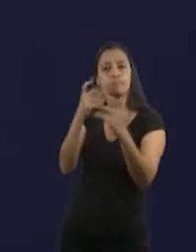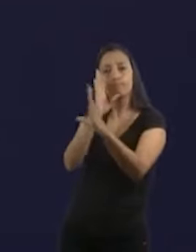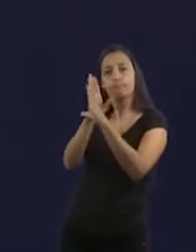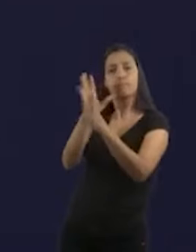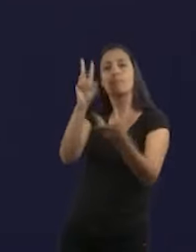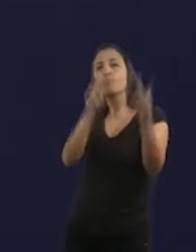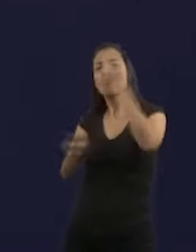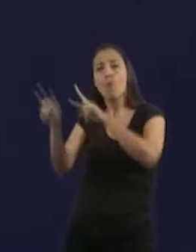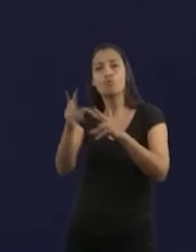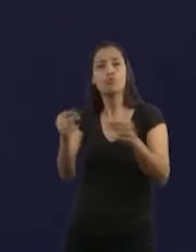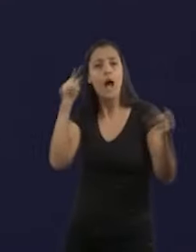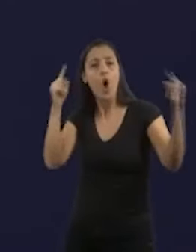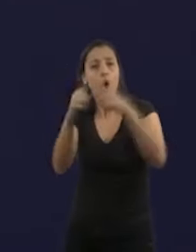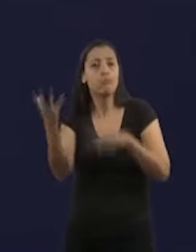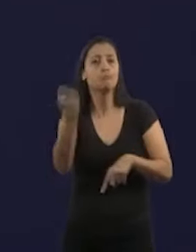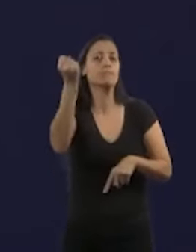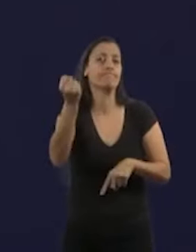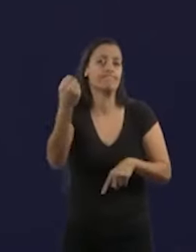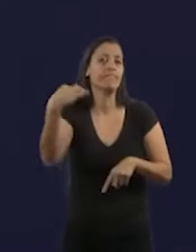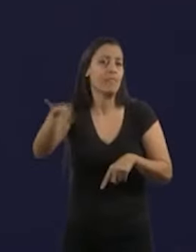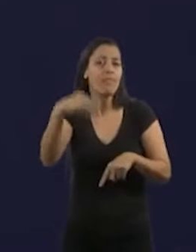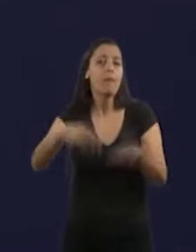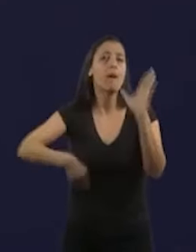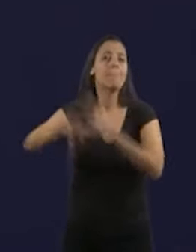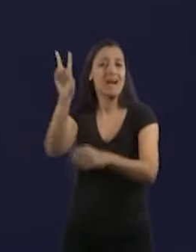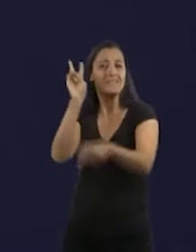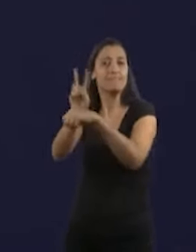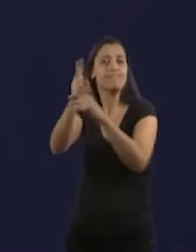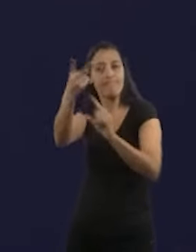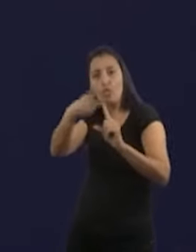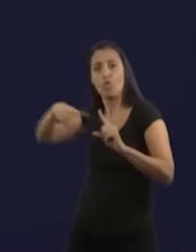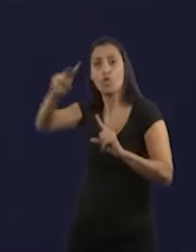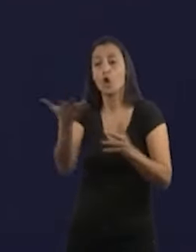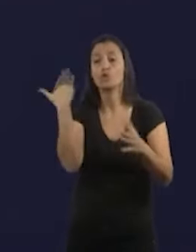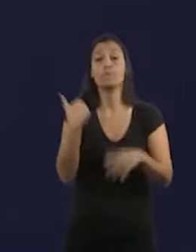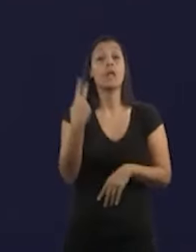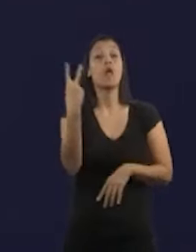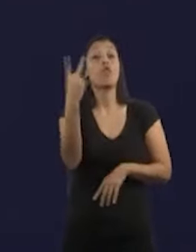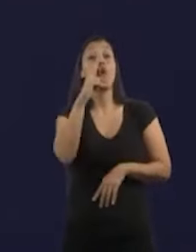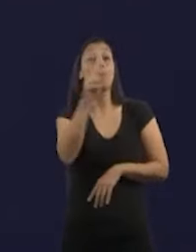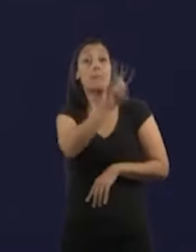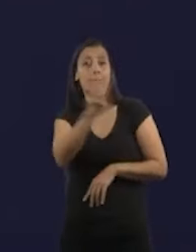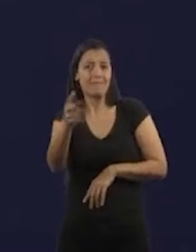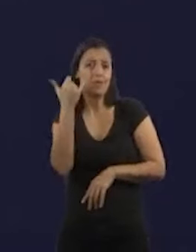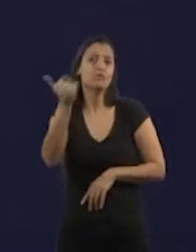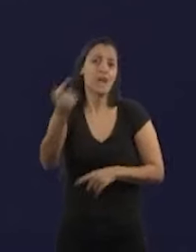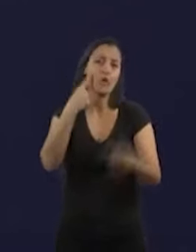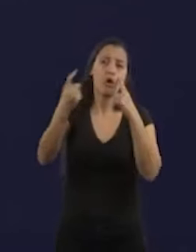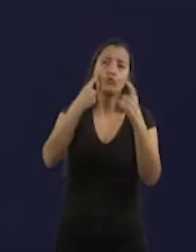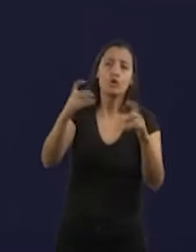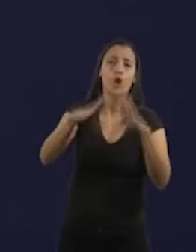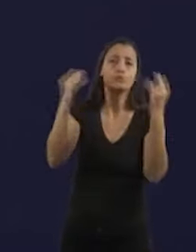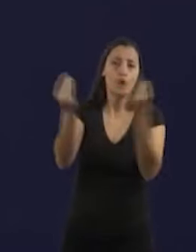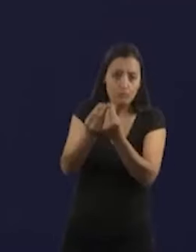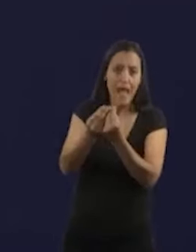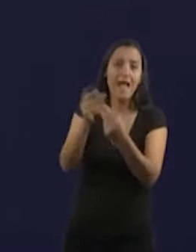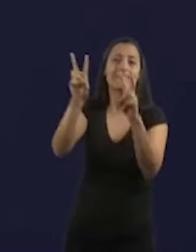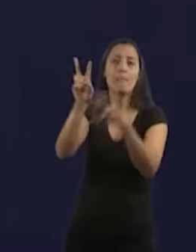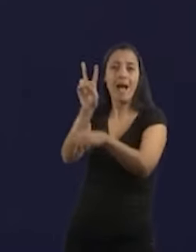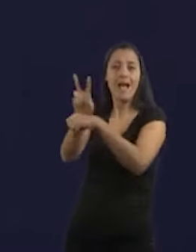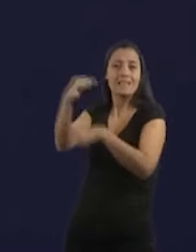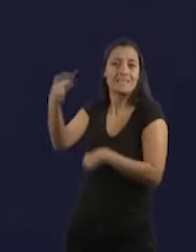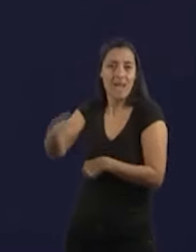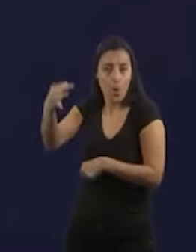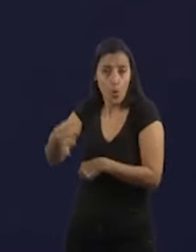de elevar sus estándares de seguridad. En el 2022 se llevó a cabo la auditoría de supervisión de seguridad efectuada